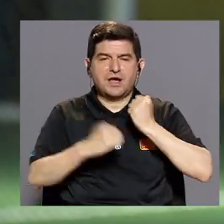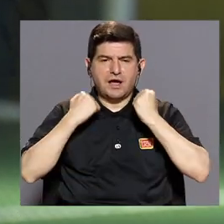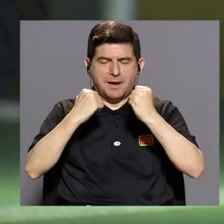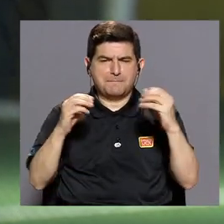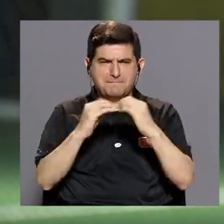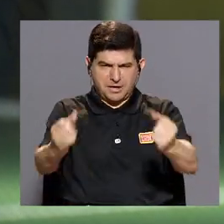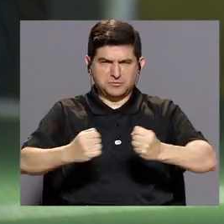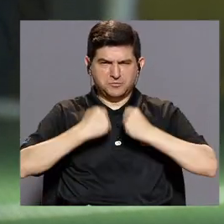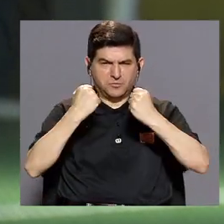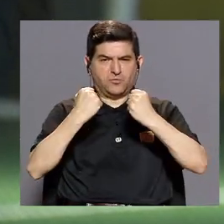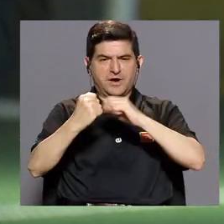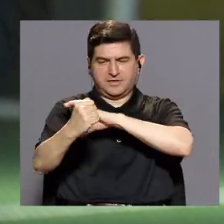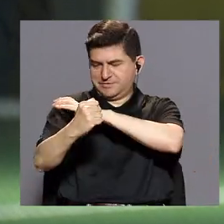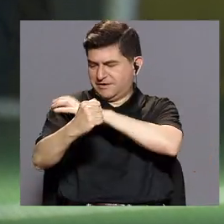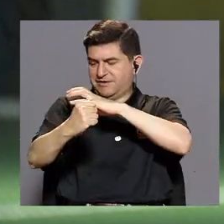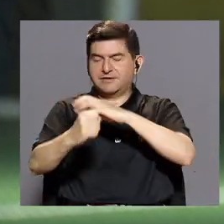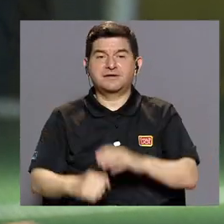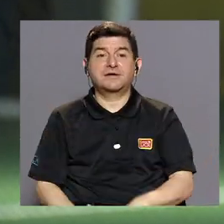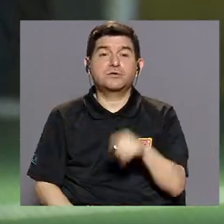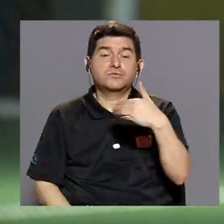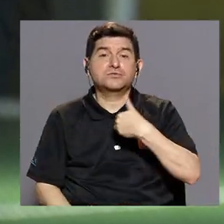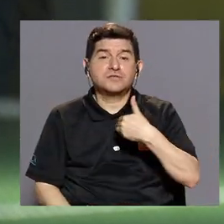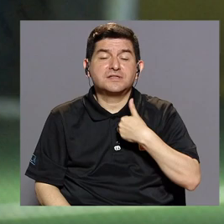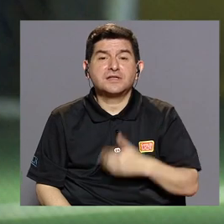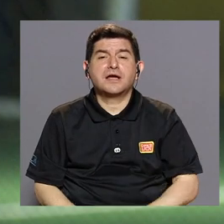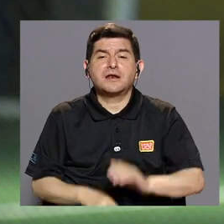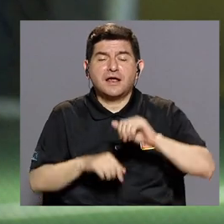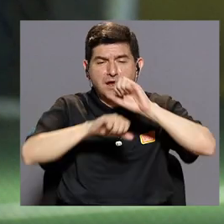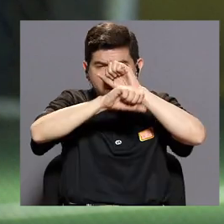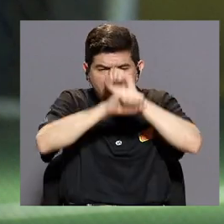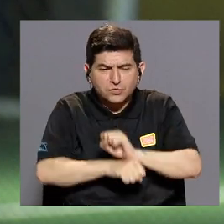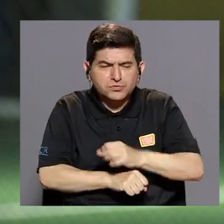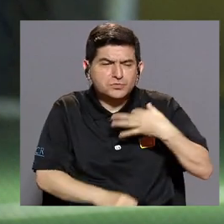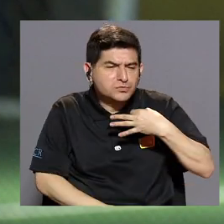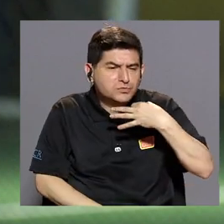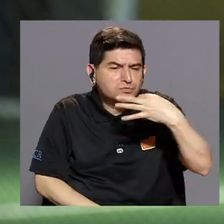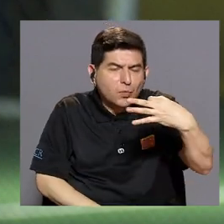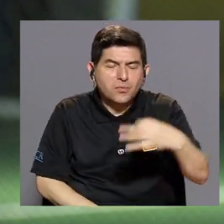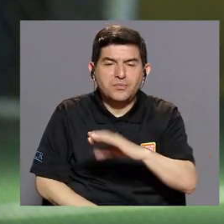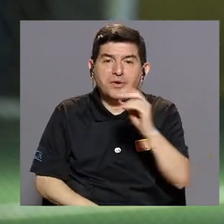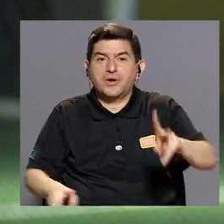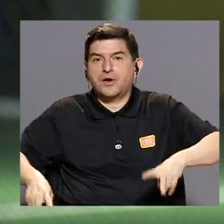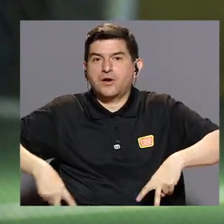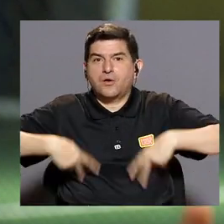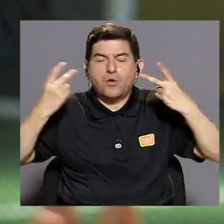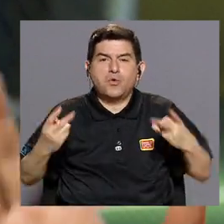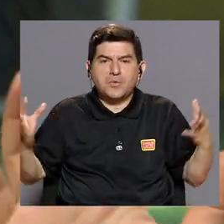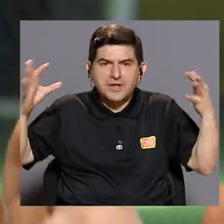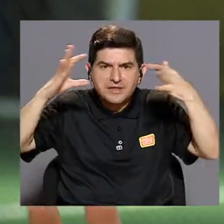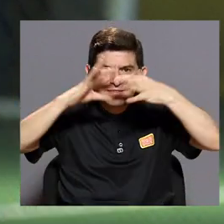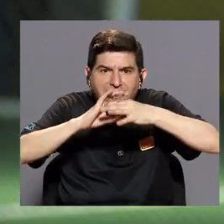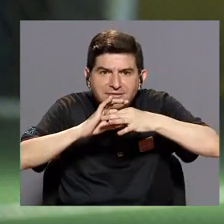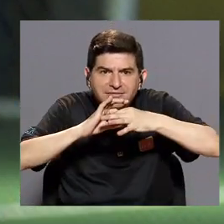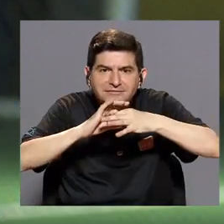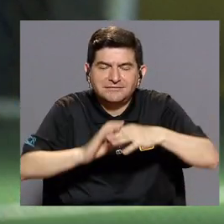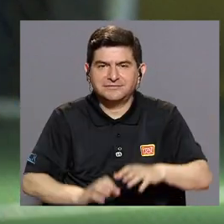te das cuenta, tenés un hábito diario, ¿verdad? O una vida totalmente